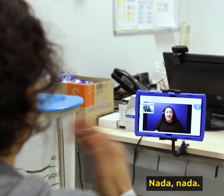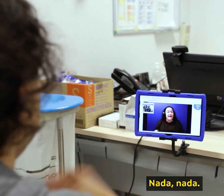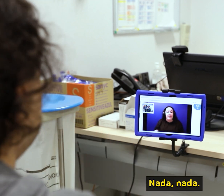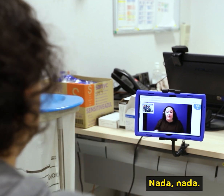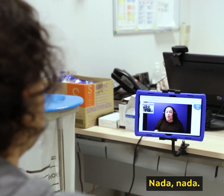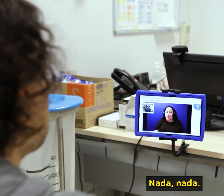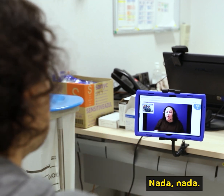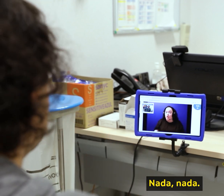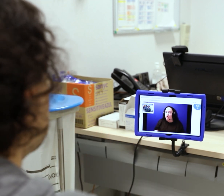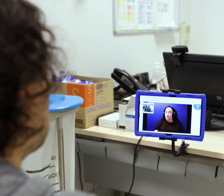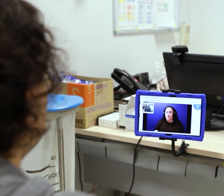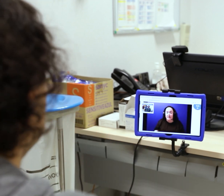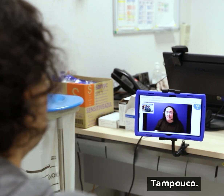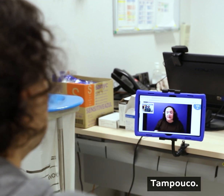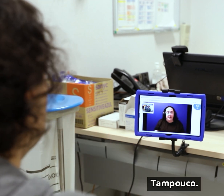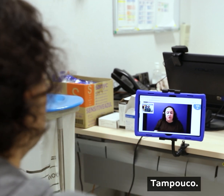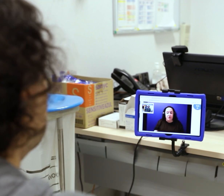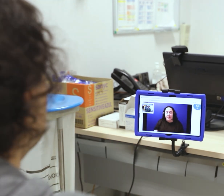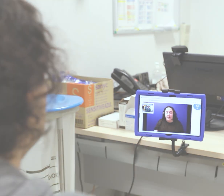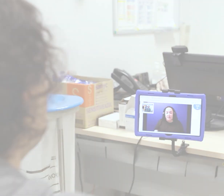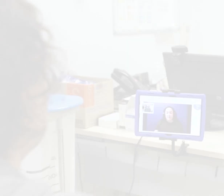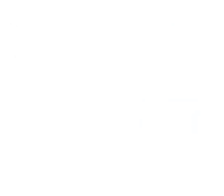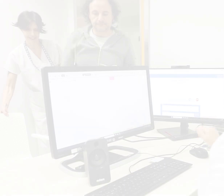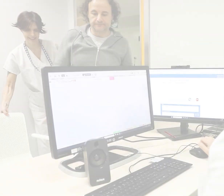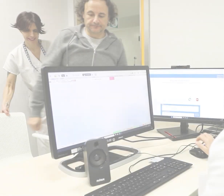Nada, nada, nada, nada. Tampoco.